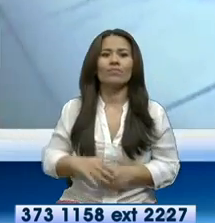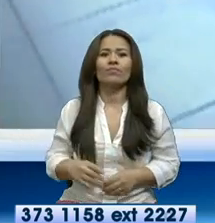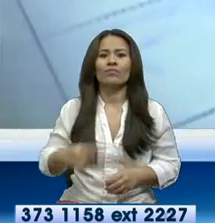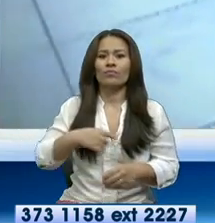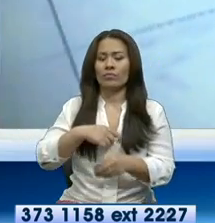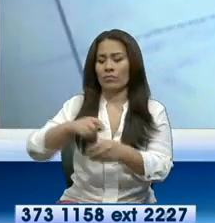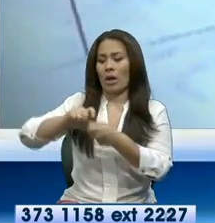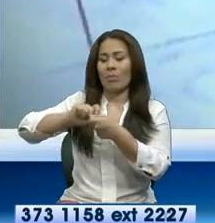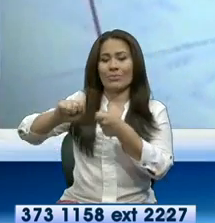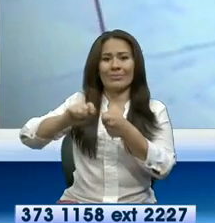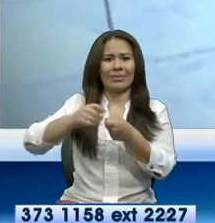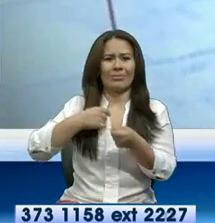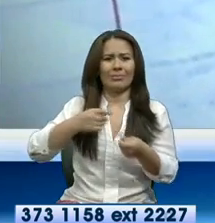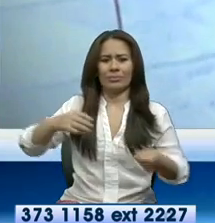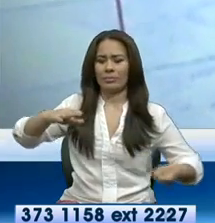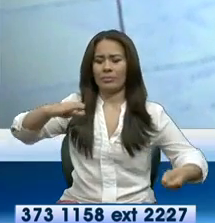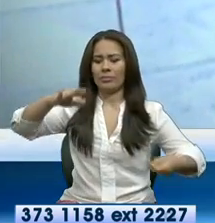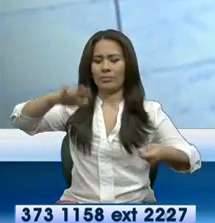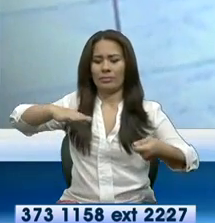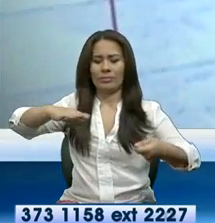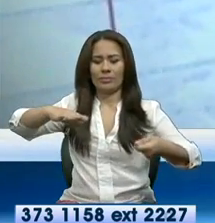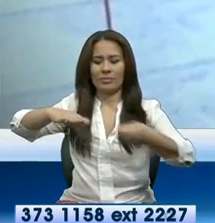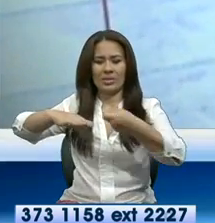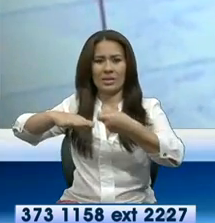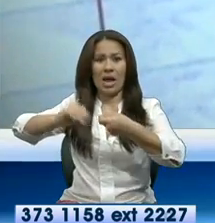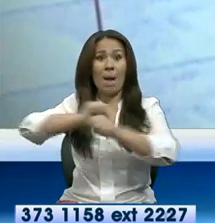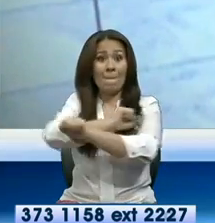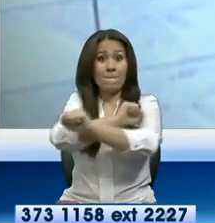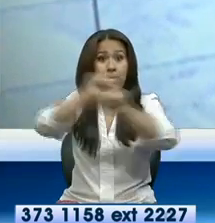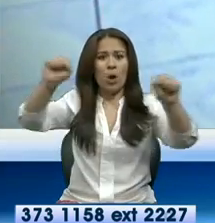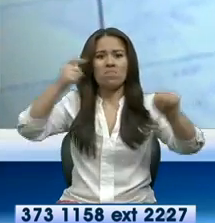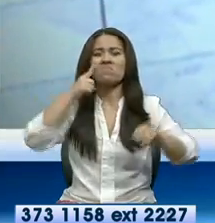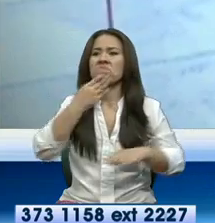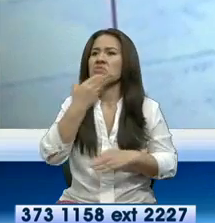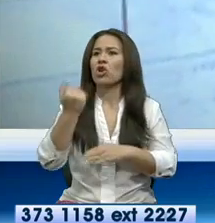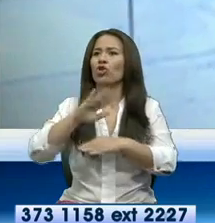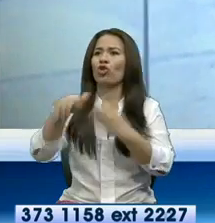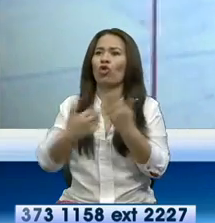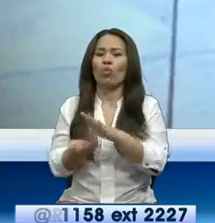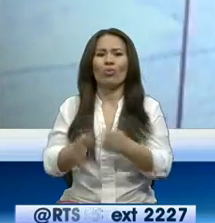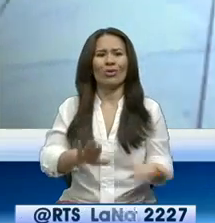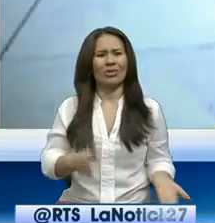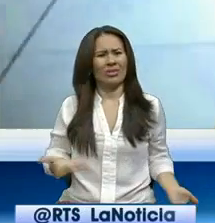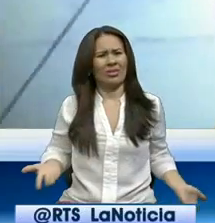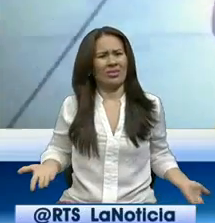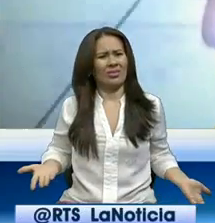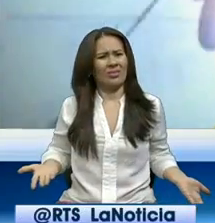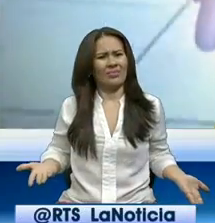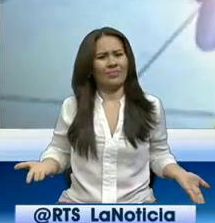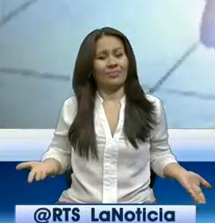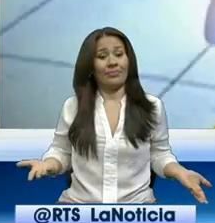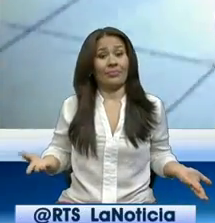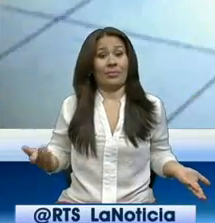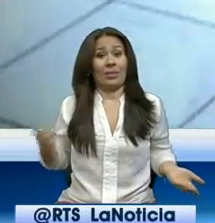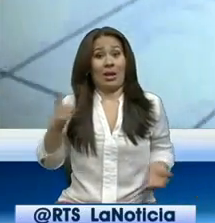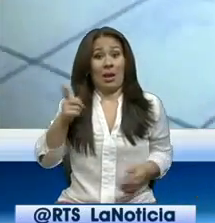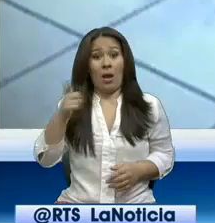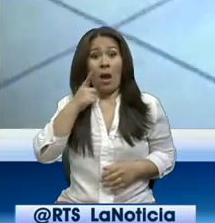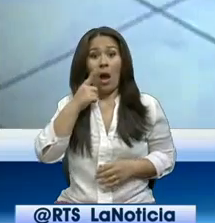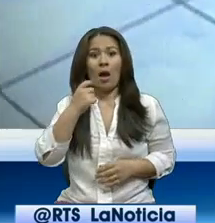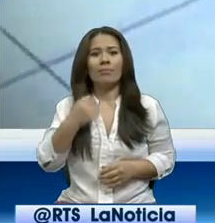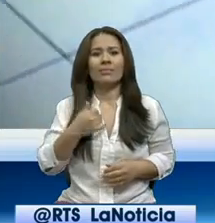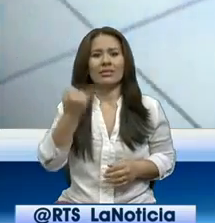puesto pues un trapo ya pues, prendiéndolo con la intención de que se realice una explosión. Hay 6 puntos de que trató de él